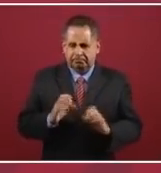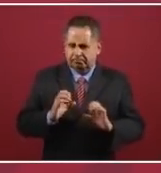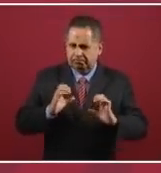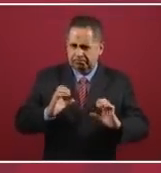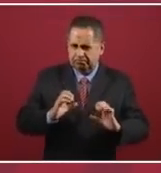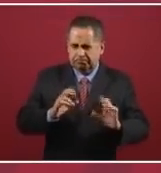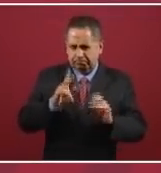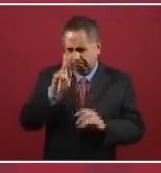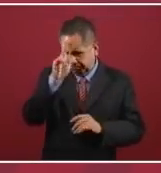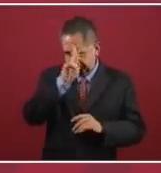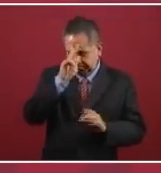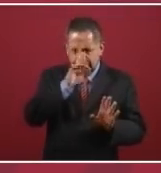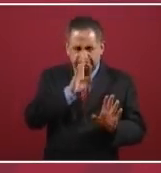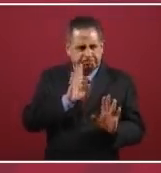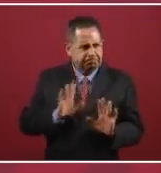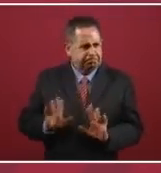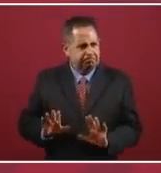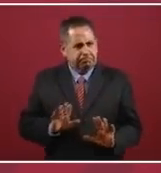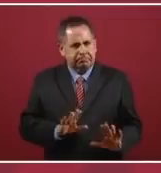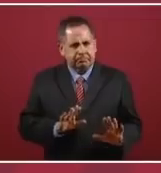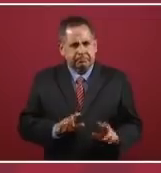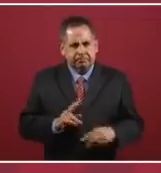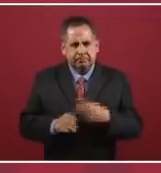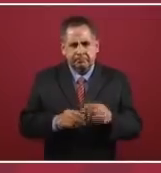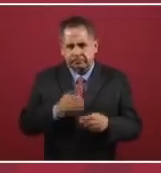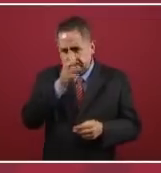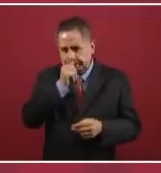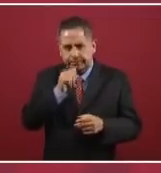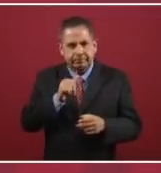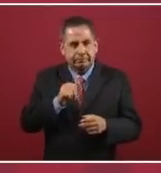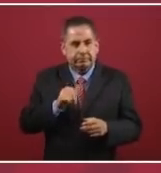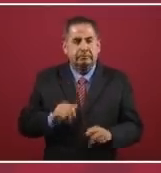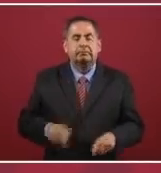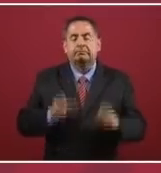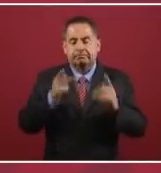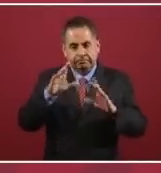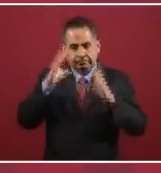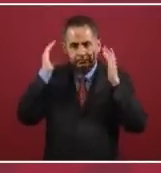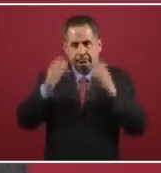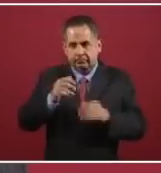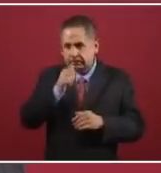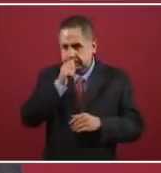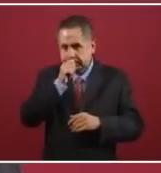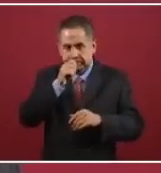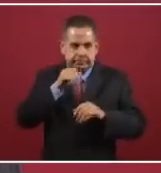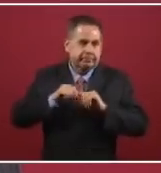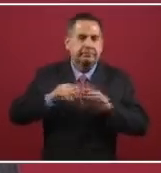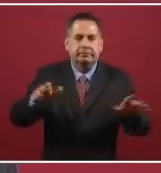cautelosos, prudentes, no se puede dar a conocer todavía